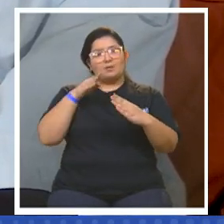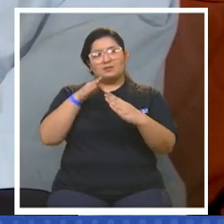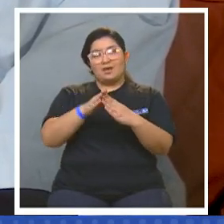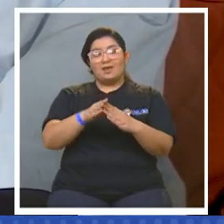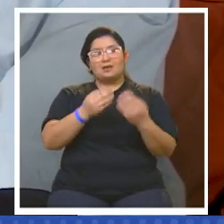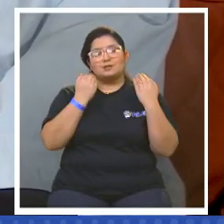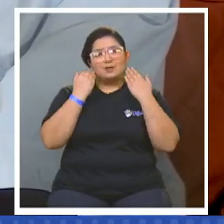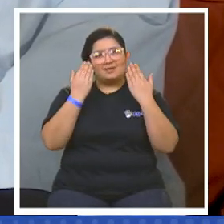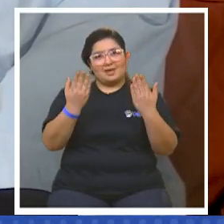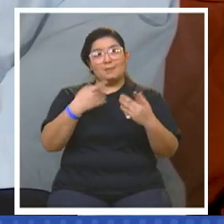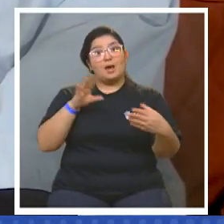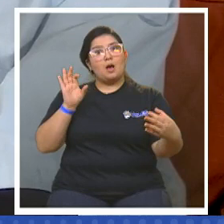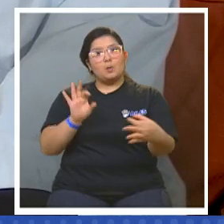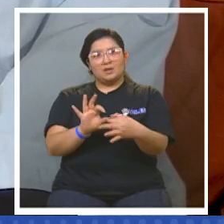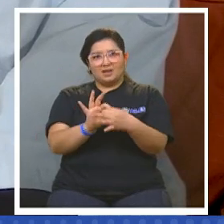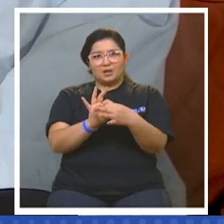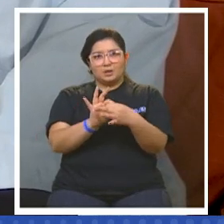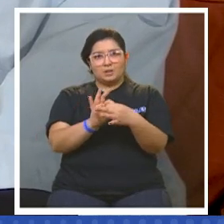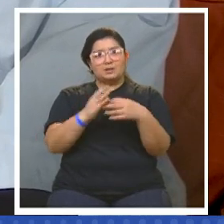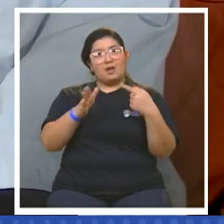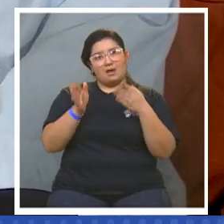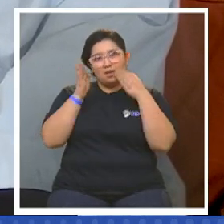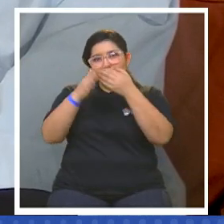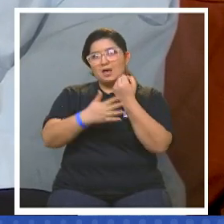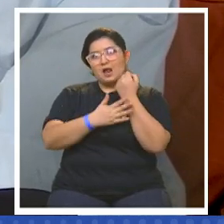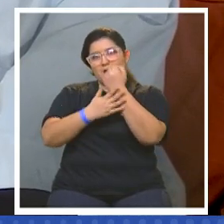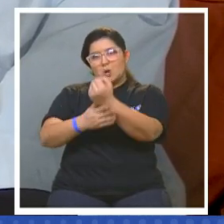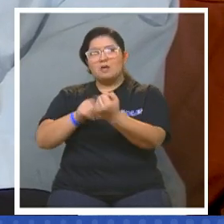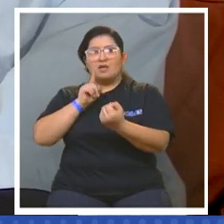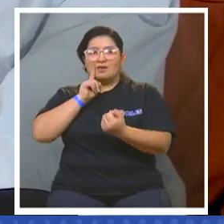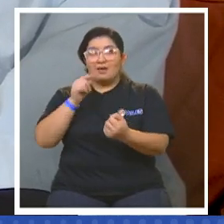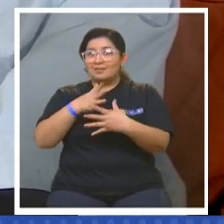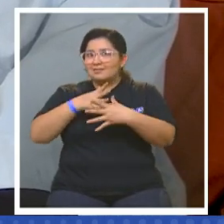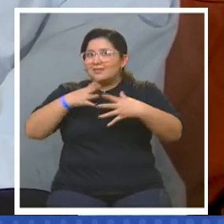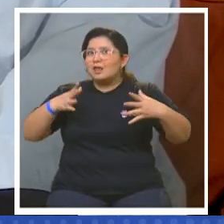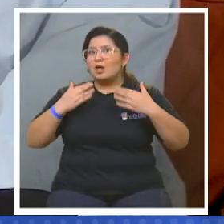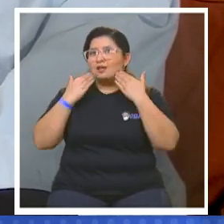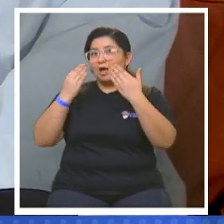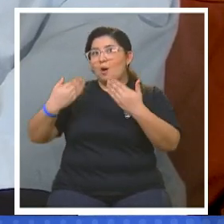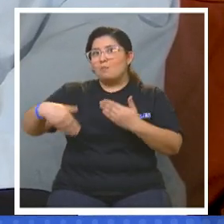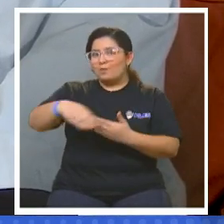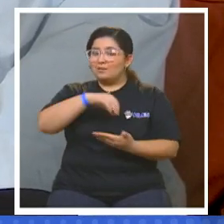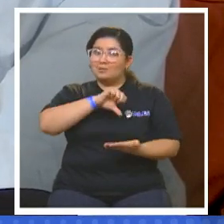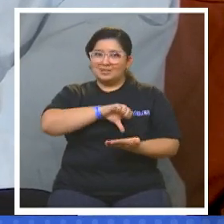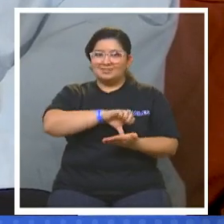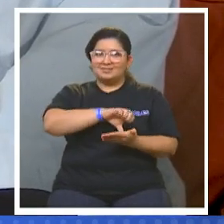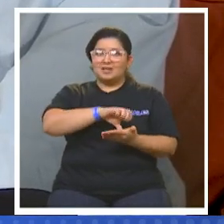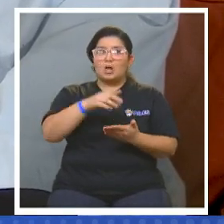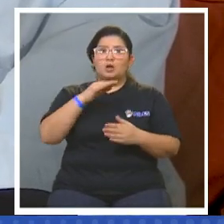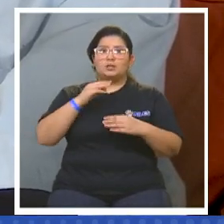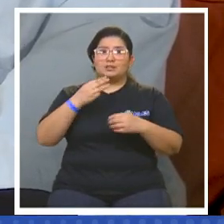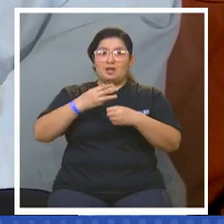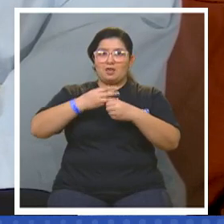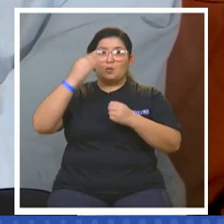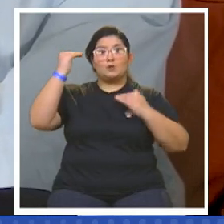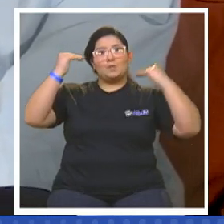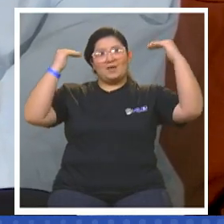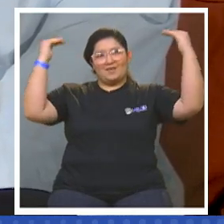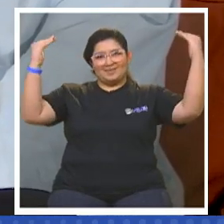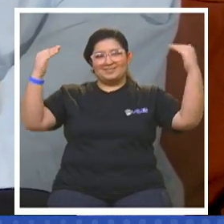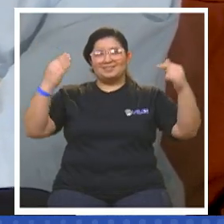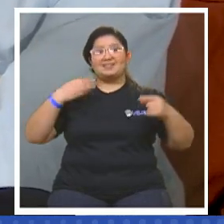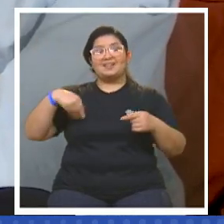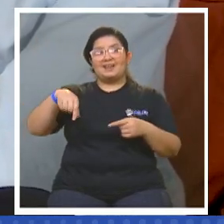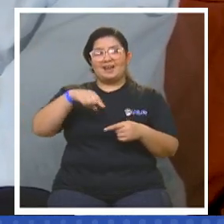solidaria para unirnos e ir en ayuda de quienes tanto han entregado por nuestro país, los adultos mayores,